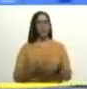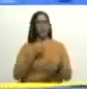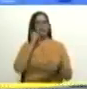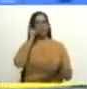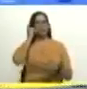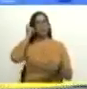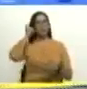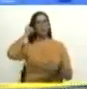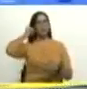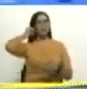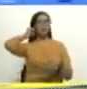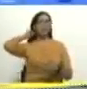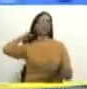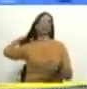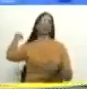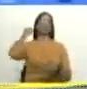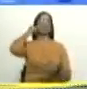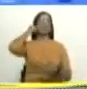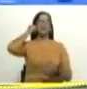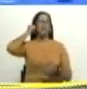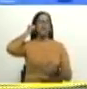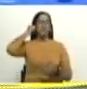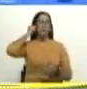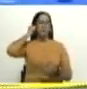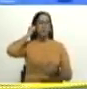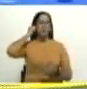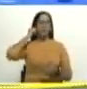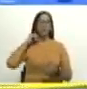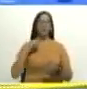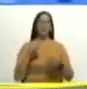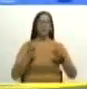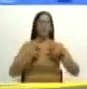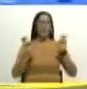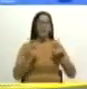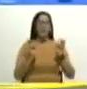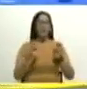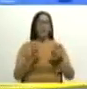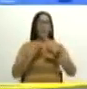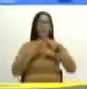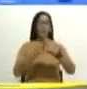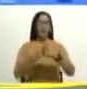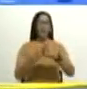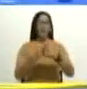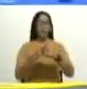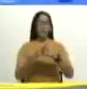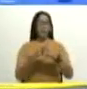Pensar más allá. Igualmente un datico aquí, pues. El tema del crédito es esto, ¿no?